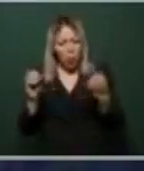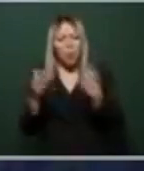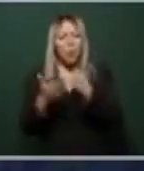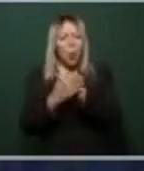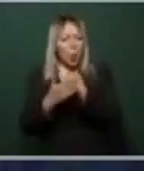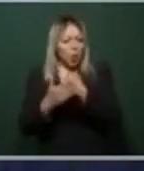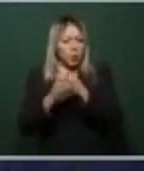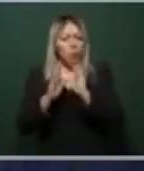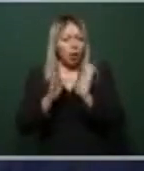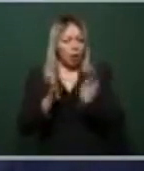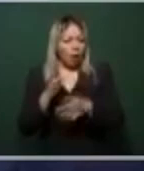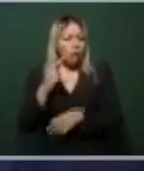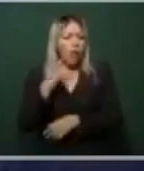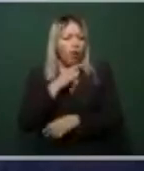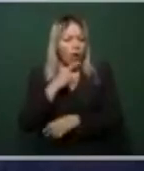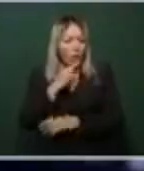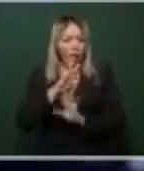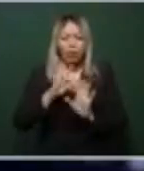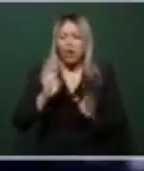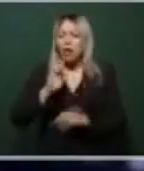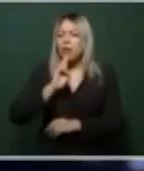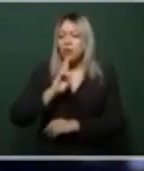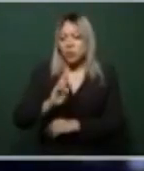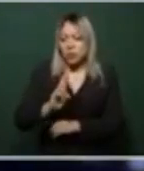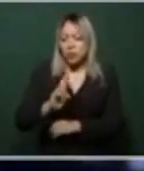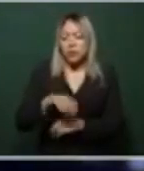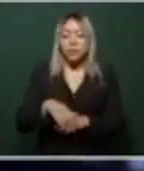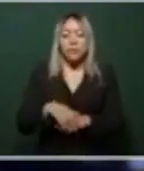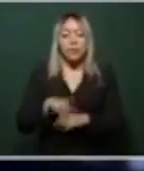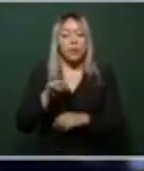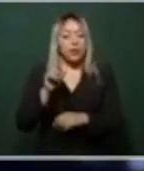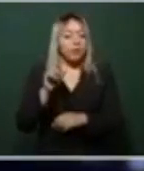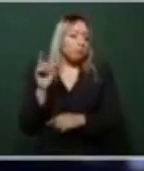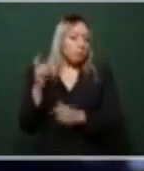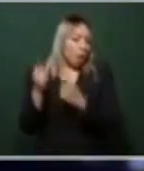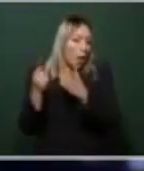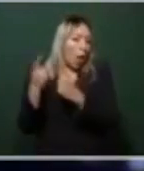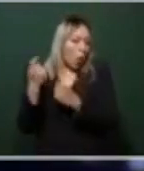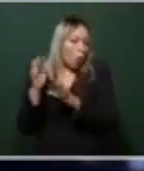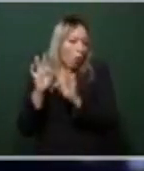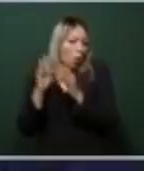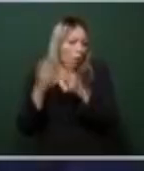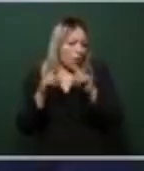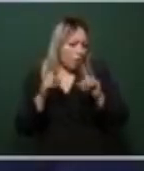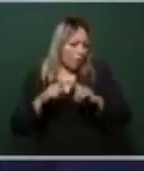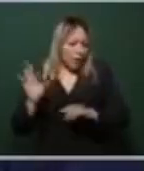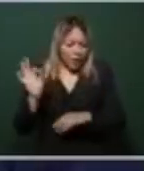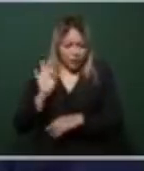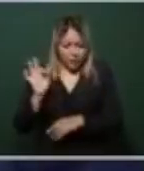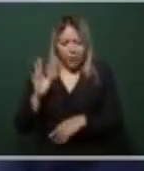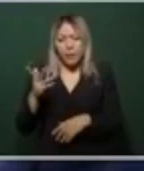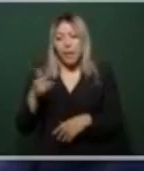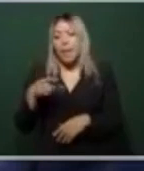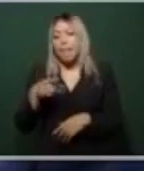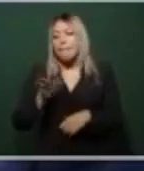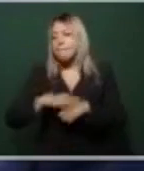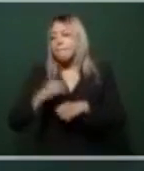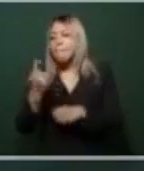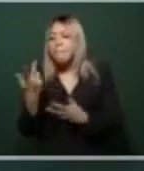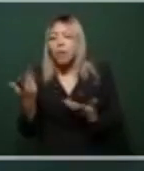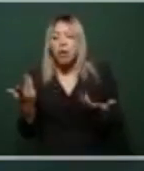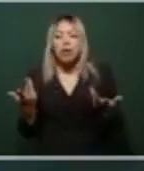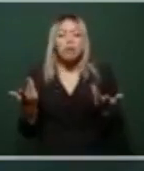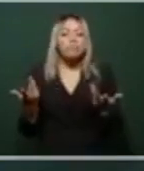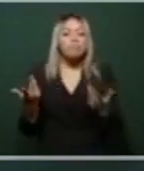pronto y se va a resolver, en un sentido o en otro. O sea, porque